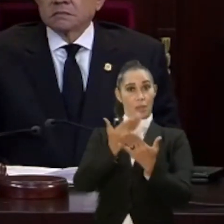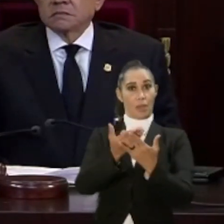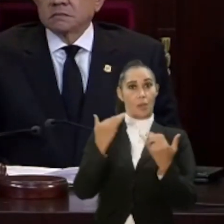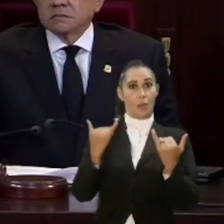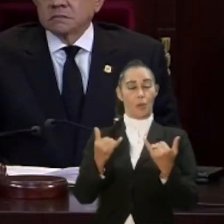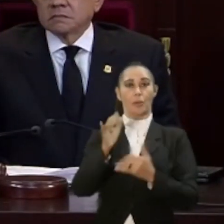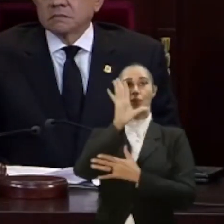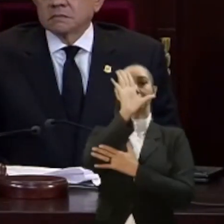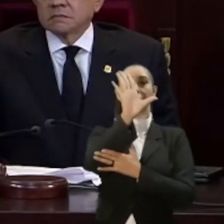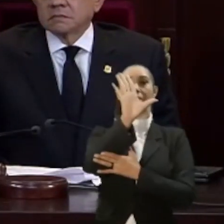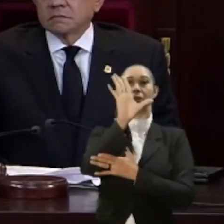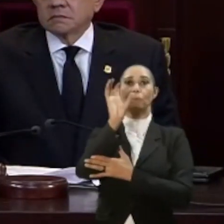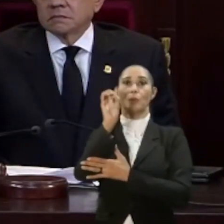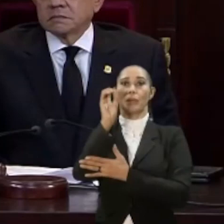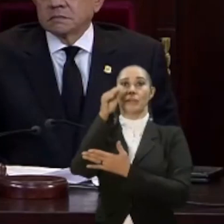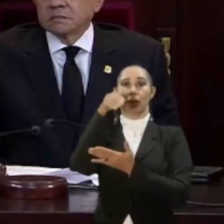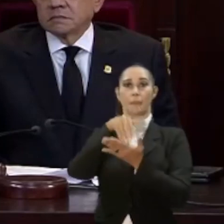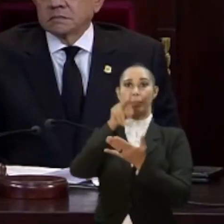de